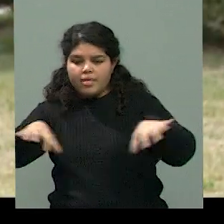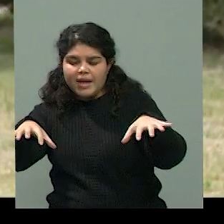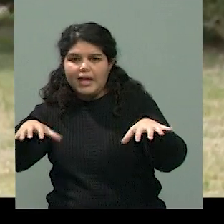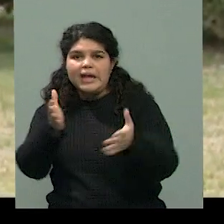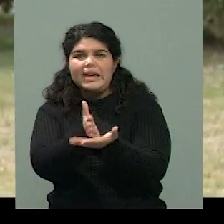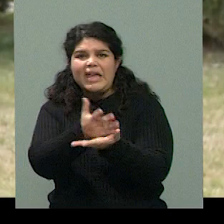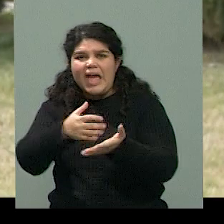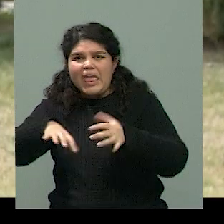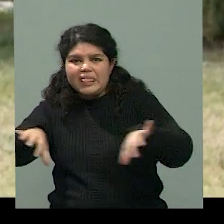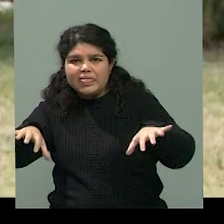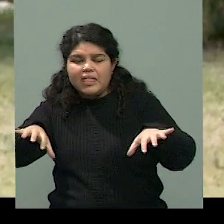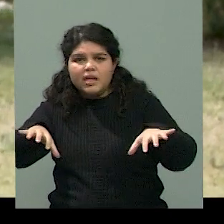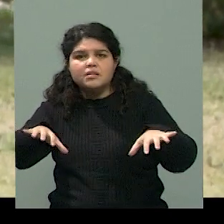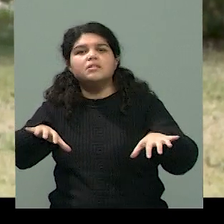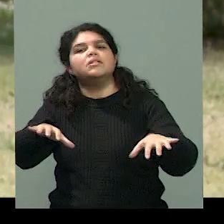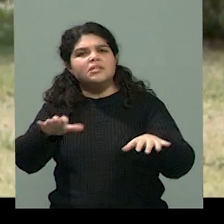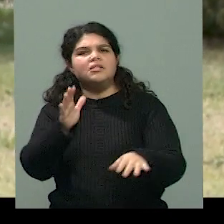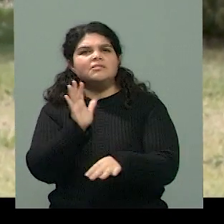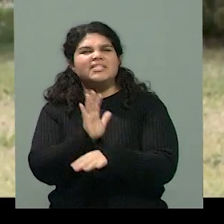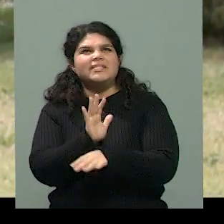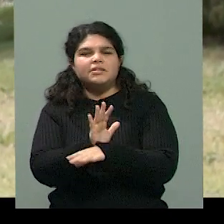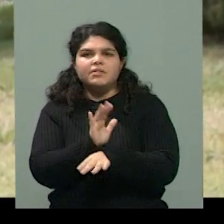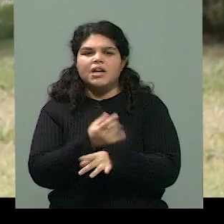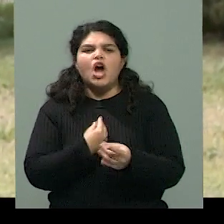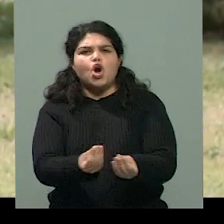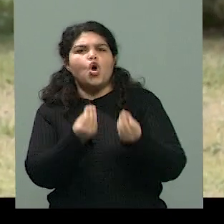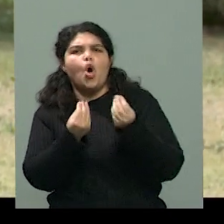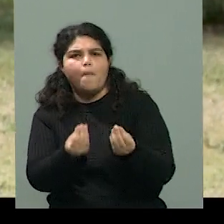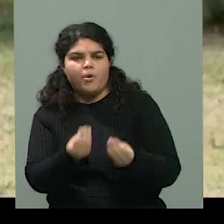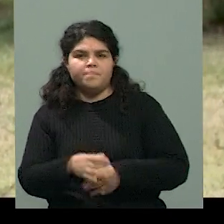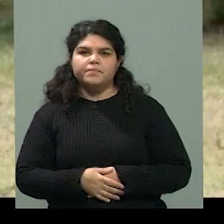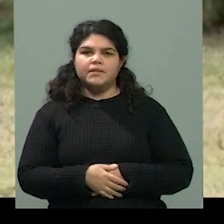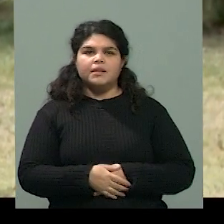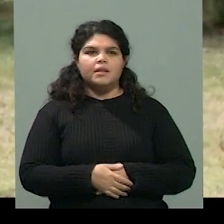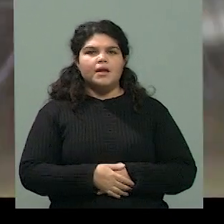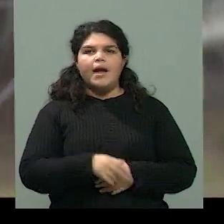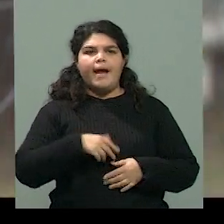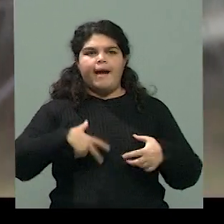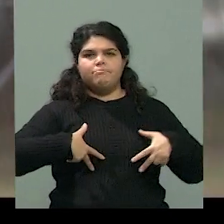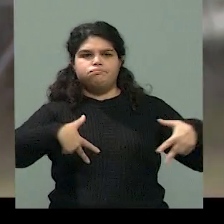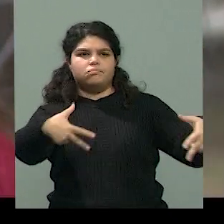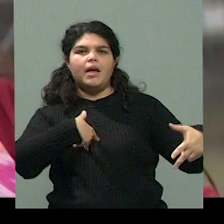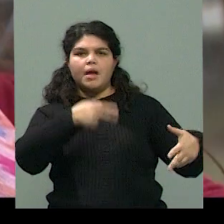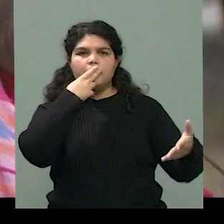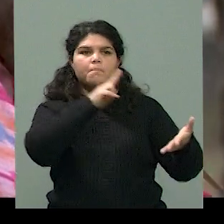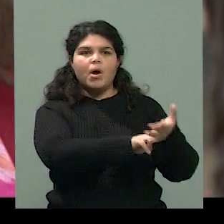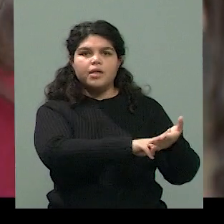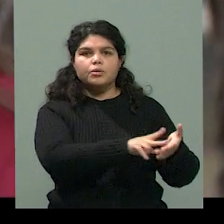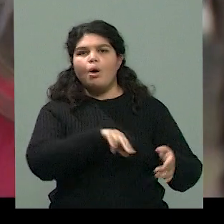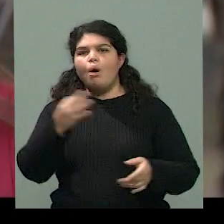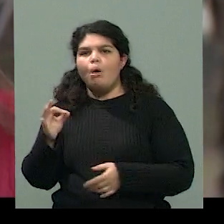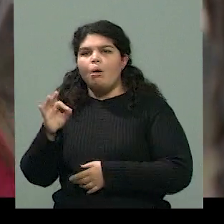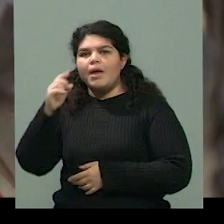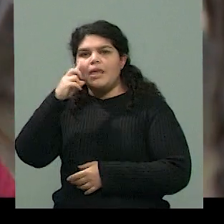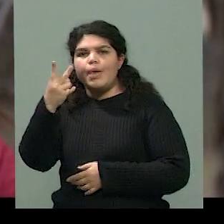discutamos cómo, si con el impuesto a las grandes riquezas o que todo el mundo pague el IVA. Si volvemos con